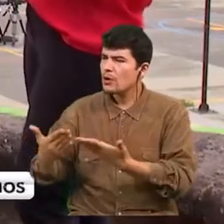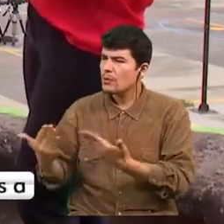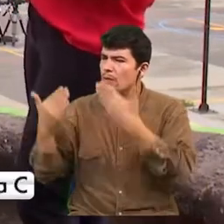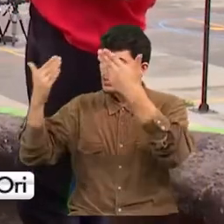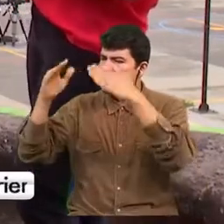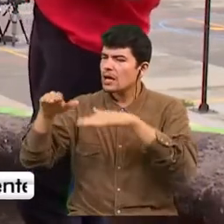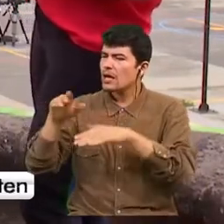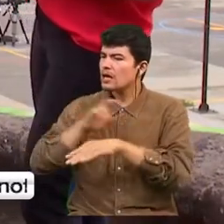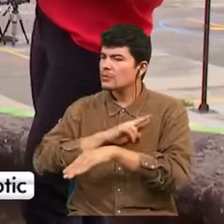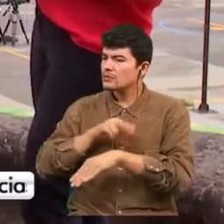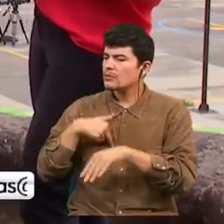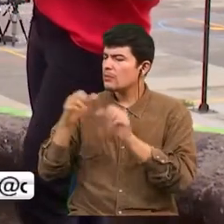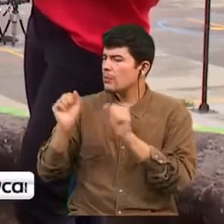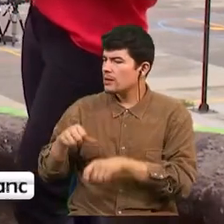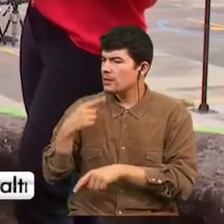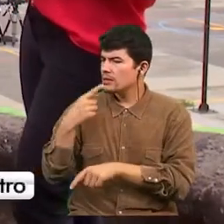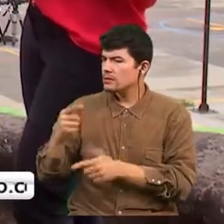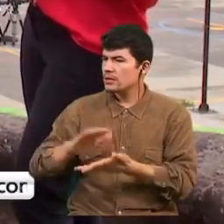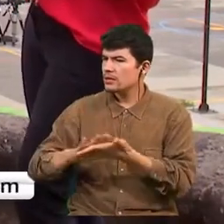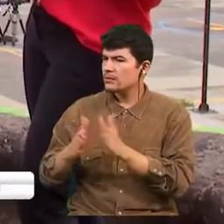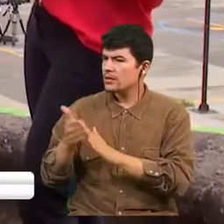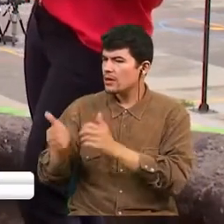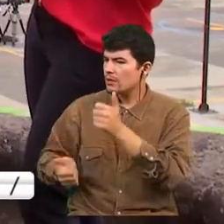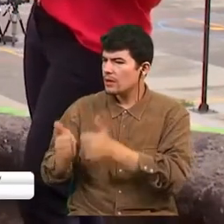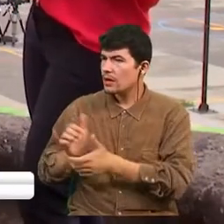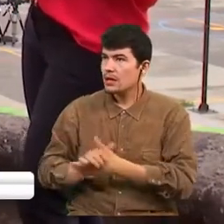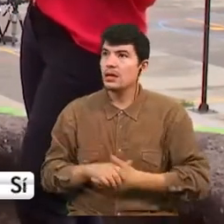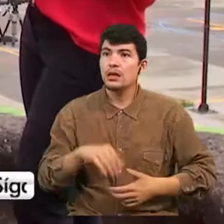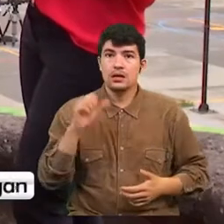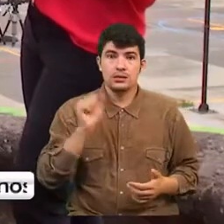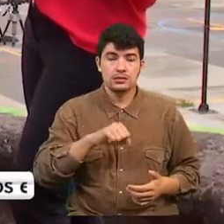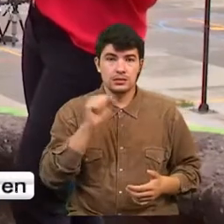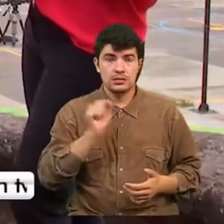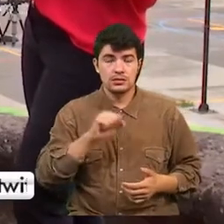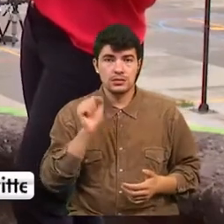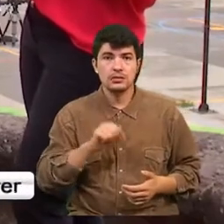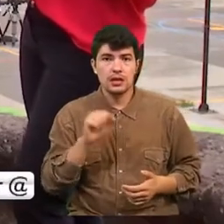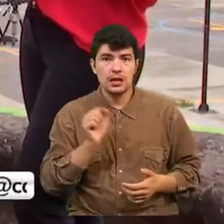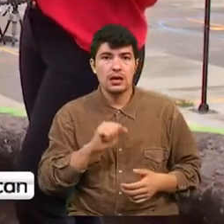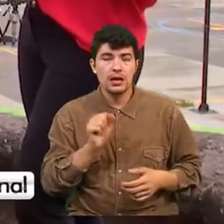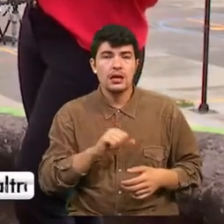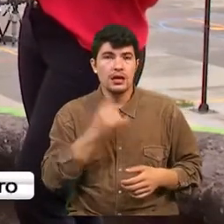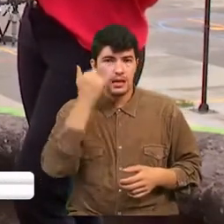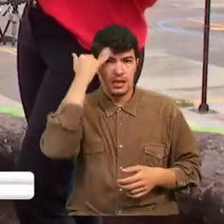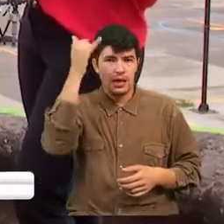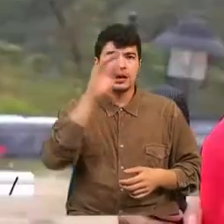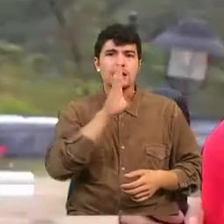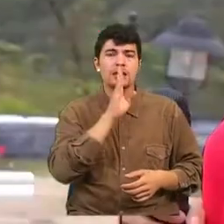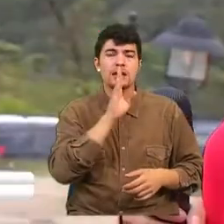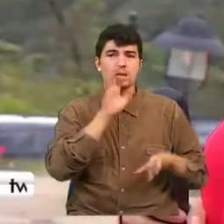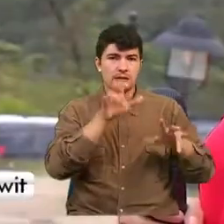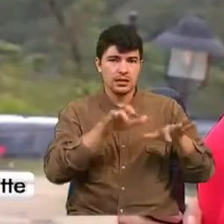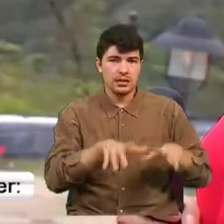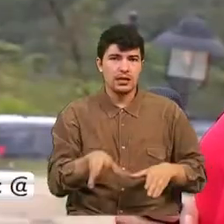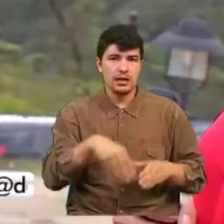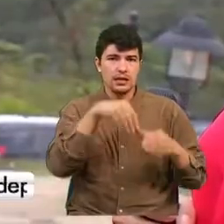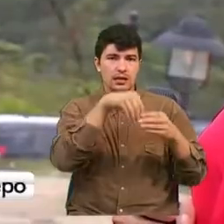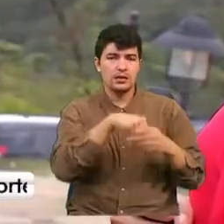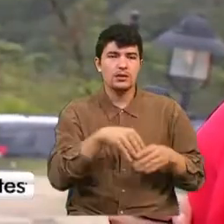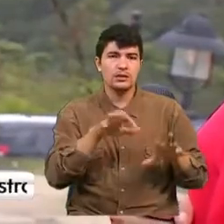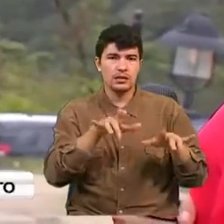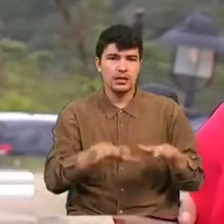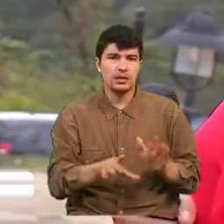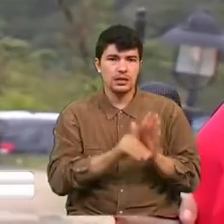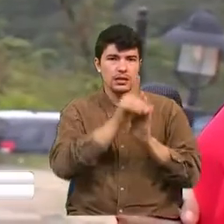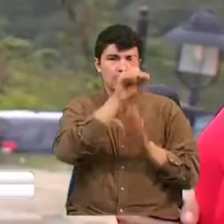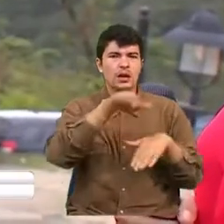le podemos decir a la comunidad? Bueno, esto es una iniciativa desde la Secretaría del Interior, la Secretaría de Desarrollo, en cómo tener